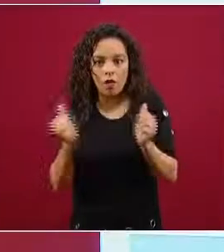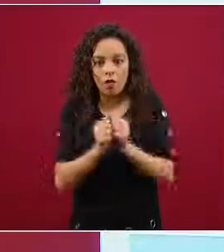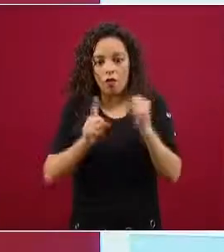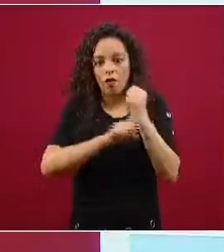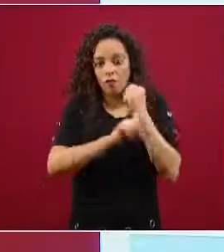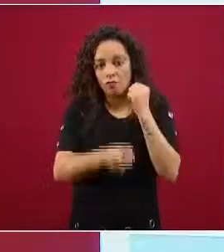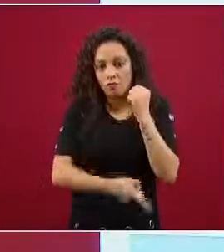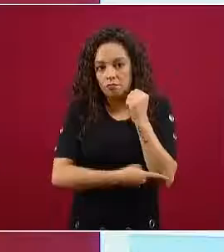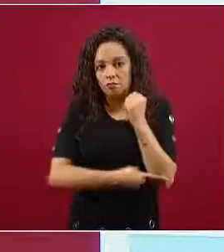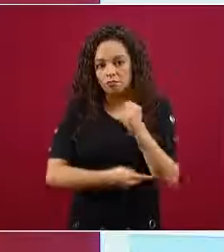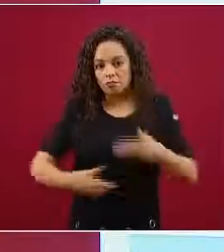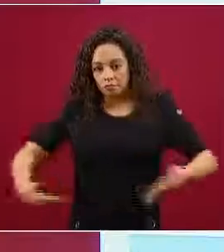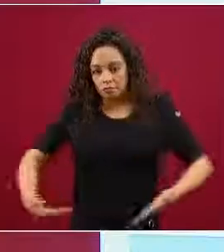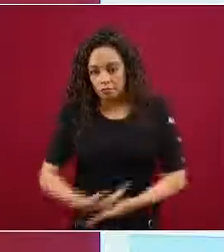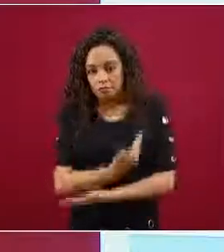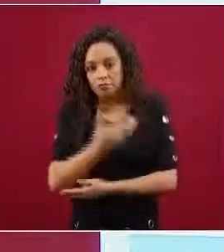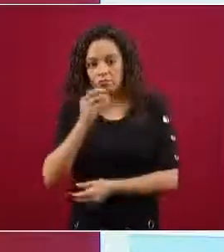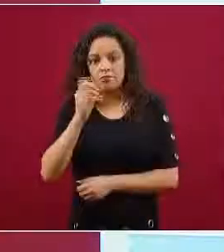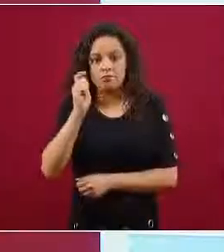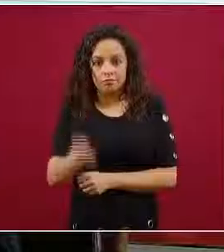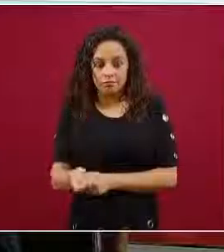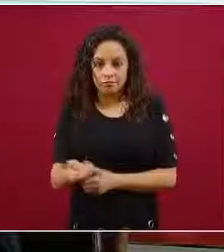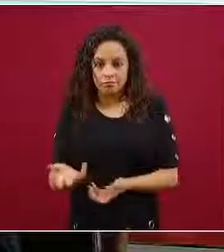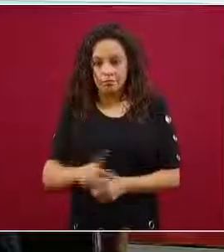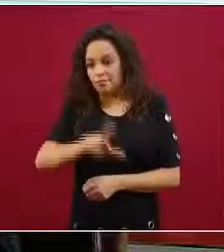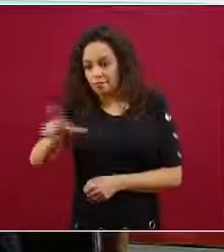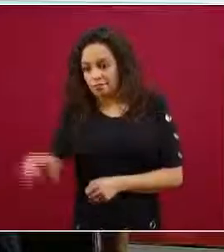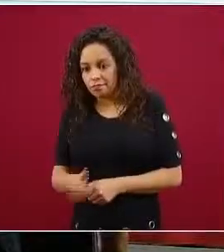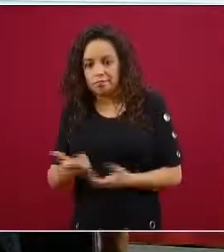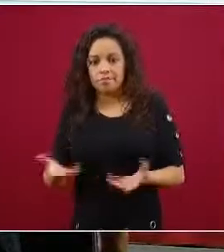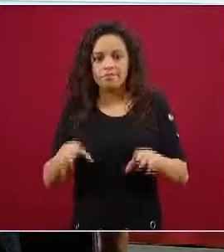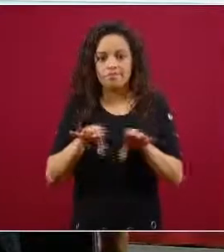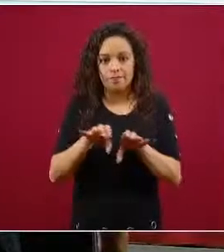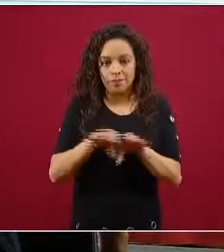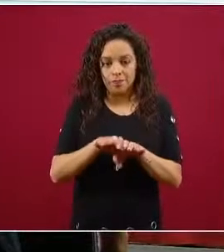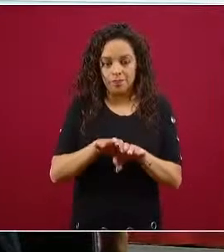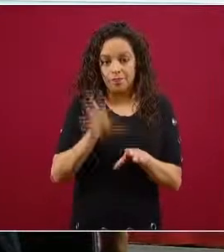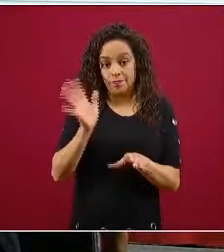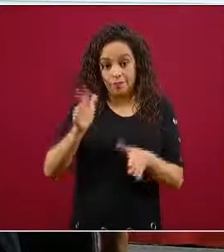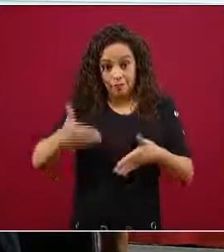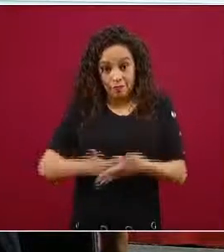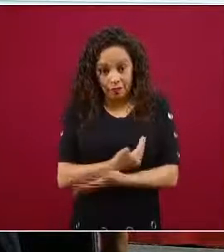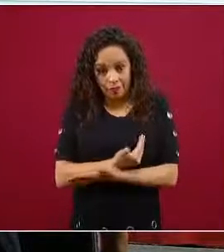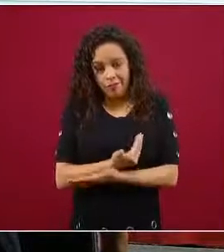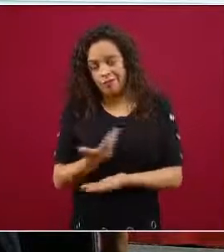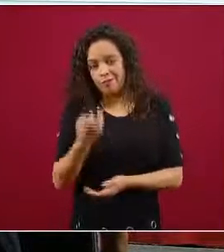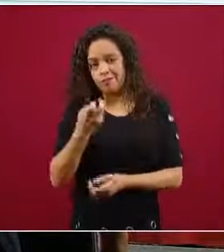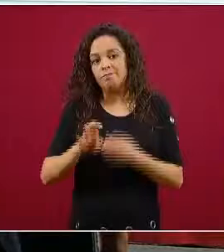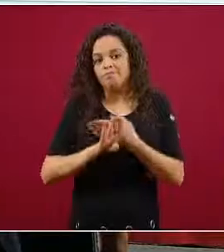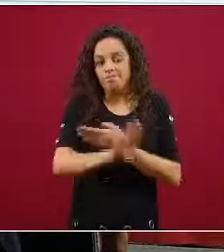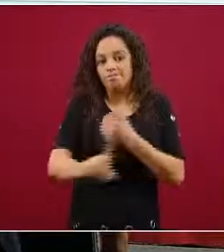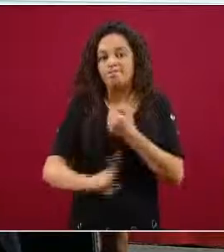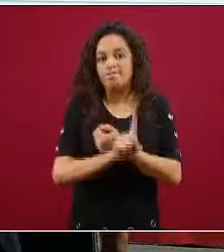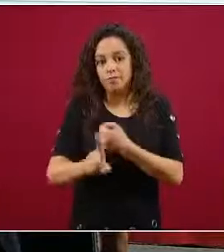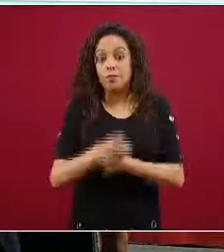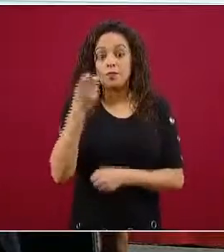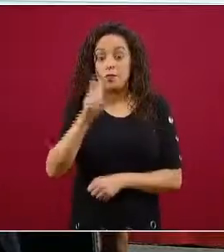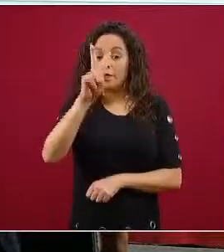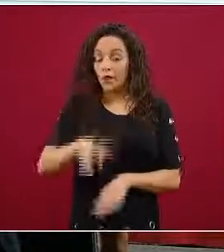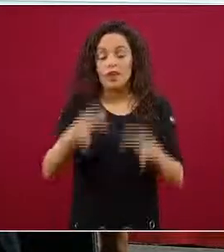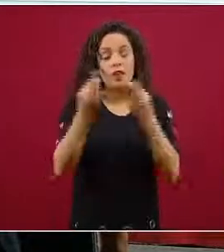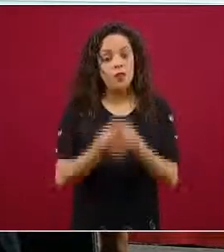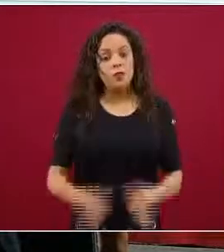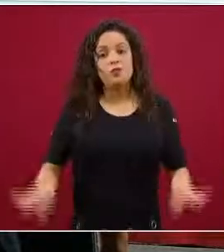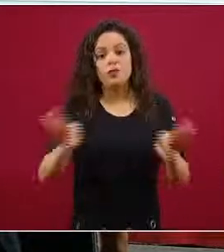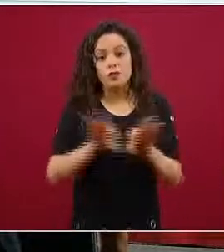la atención a la persona recién nacida, pues se vuelven extremadamente importantes en este